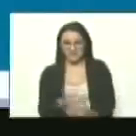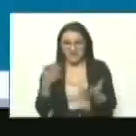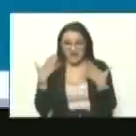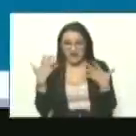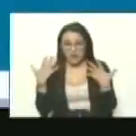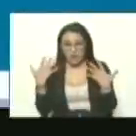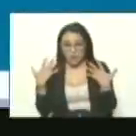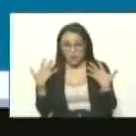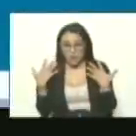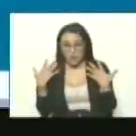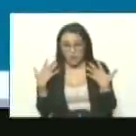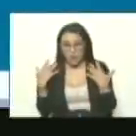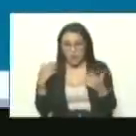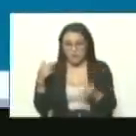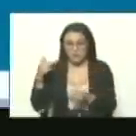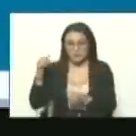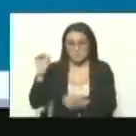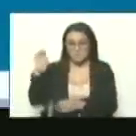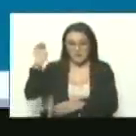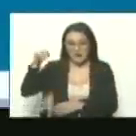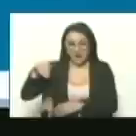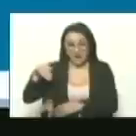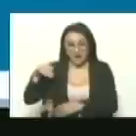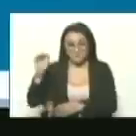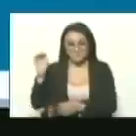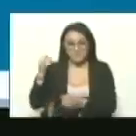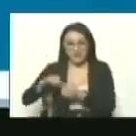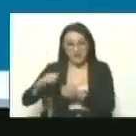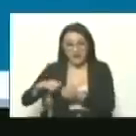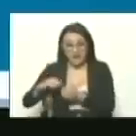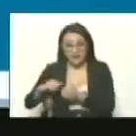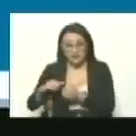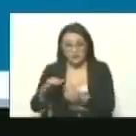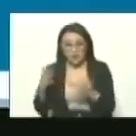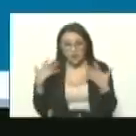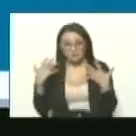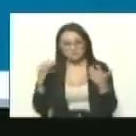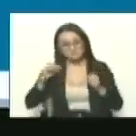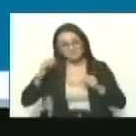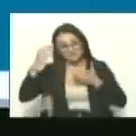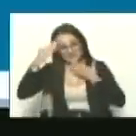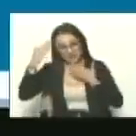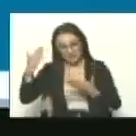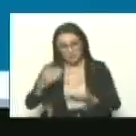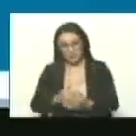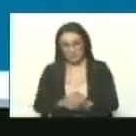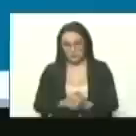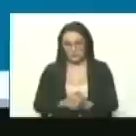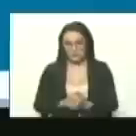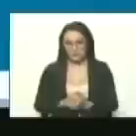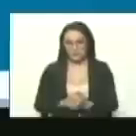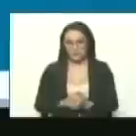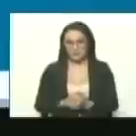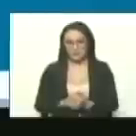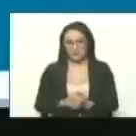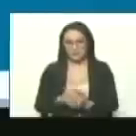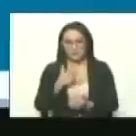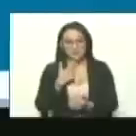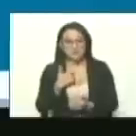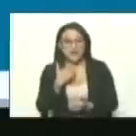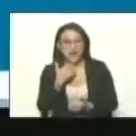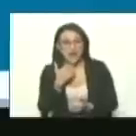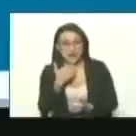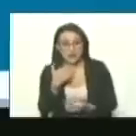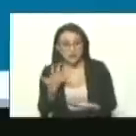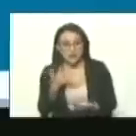está fresco, ¿ah? Bueno, mis saludos, pues. Dime, Elsie, ¿qué traes por allí? ¿Cuál